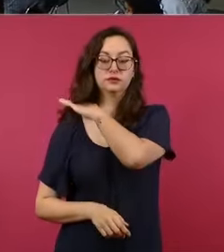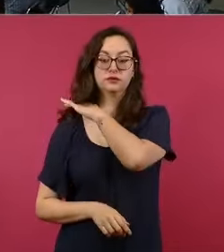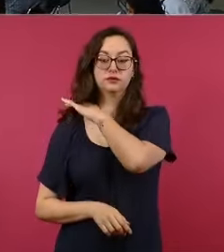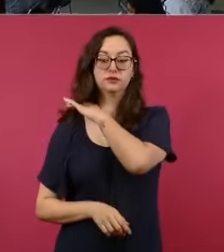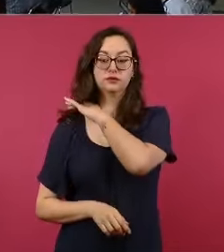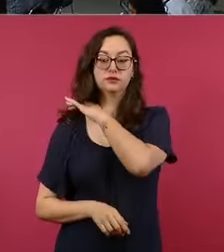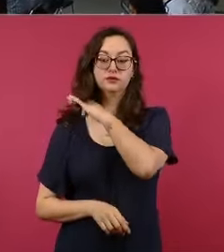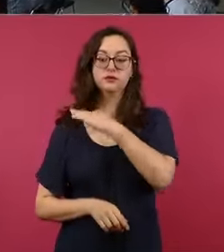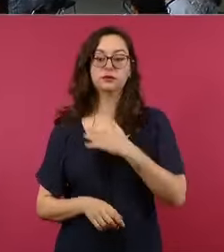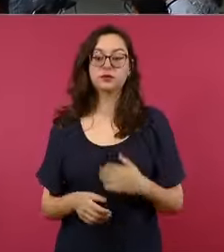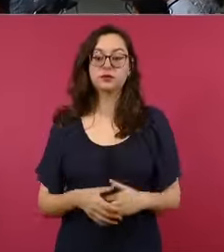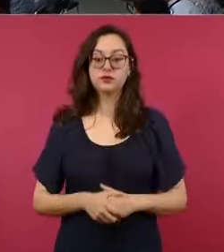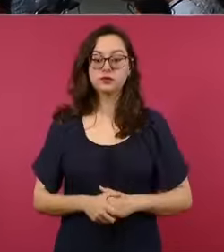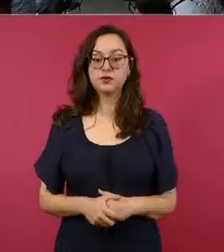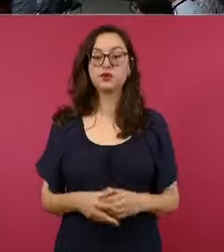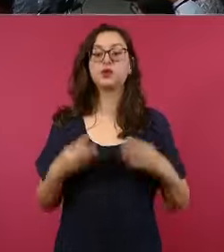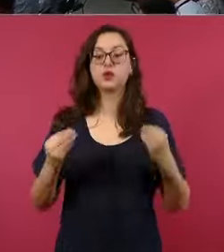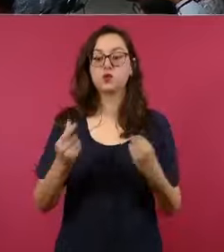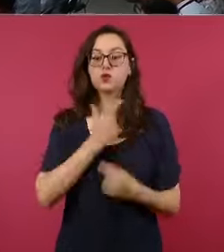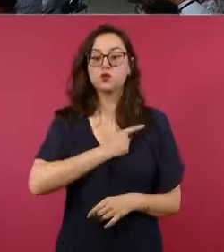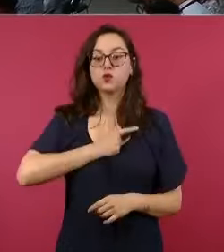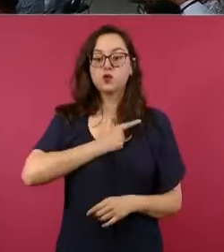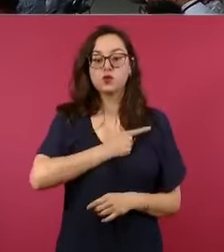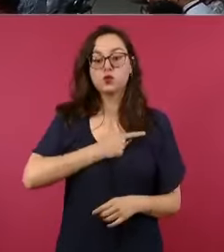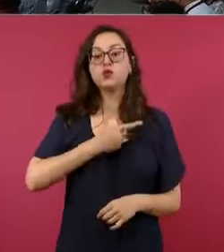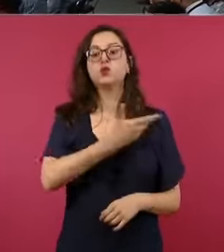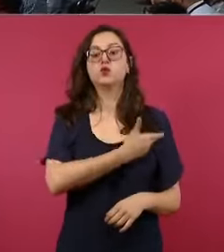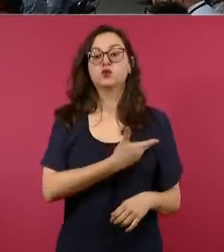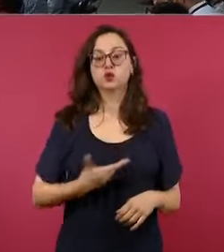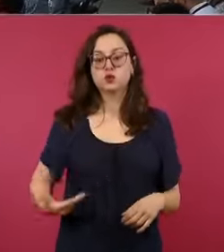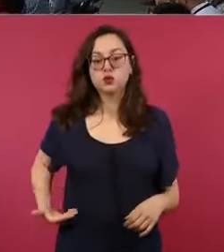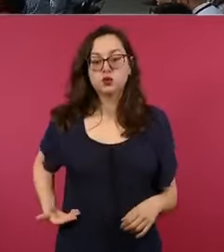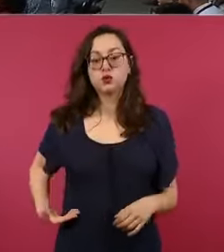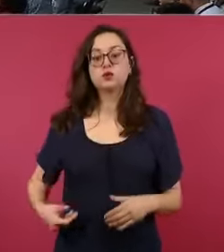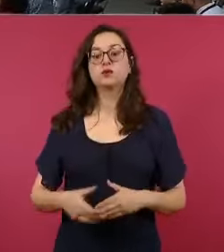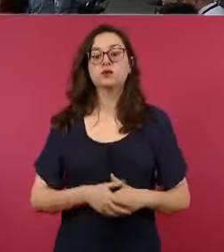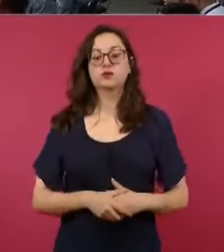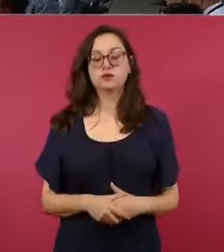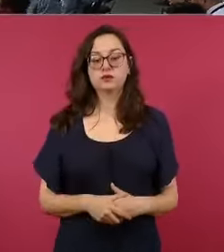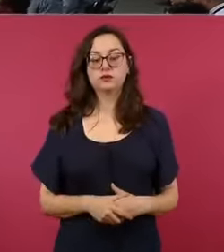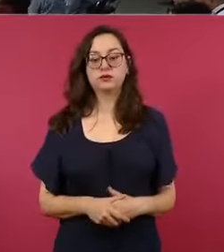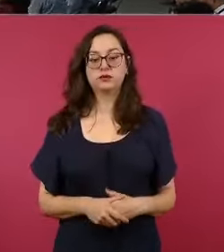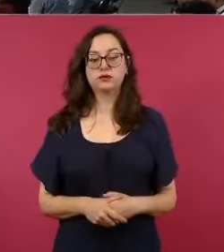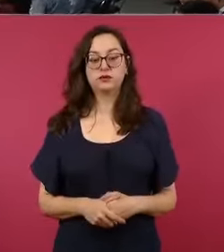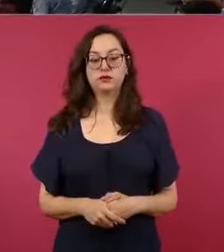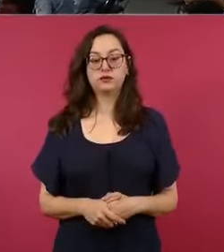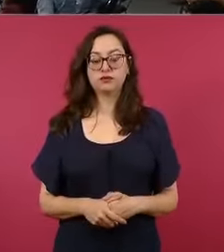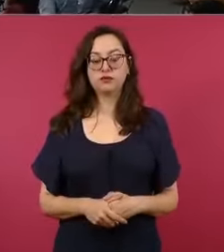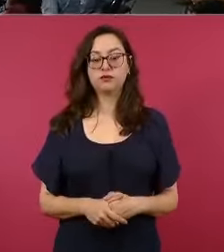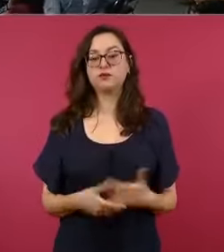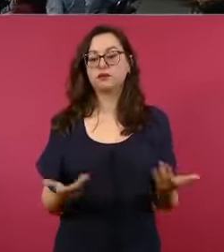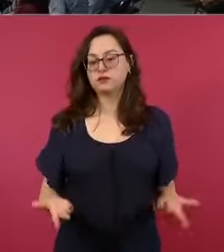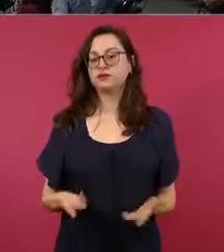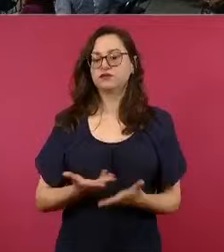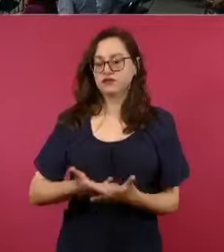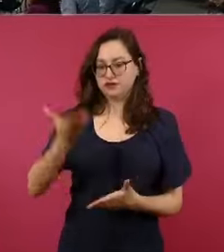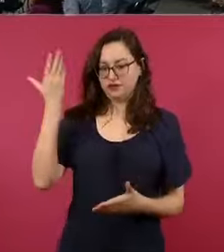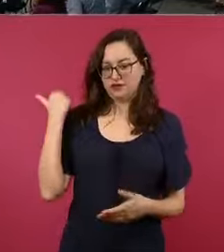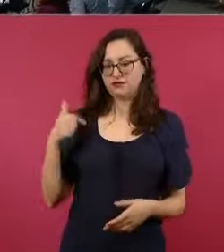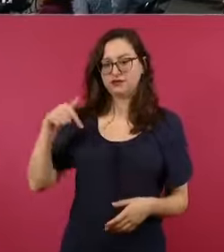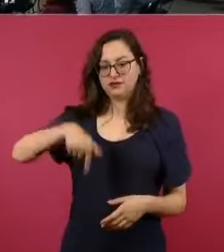nuevos con mucho gusto señor presidente como lo informamos hace unas semanas